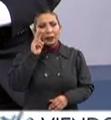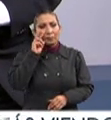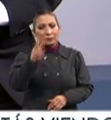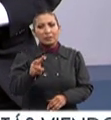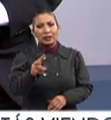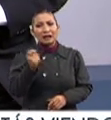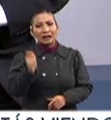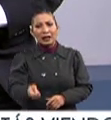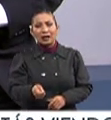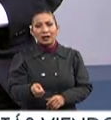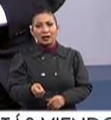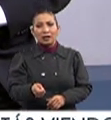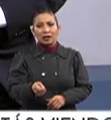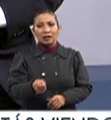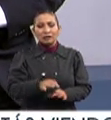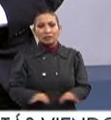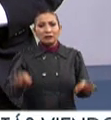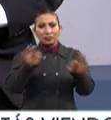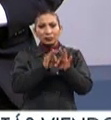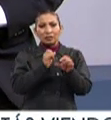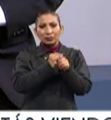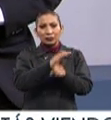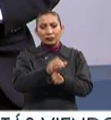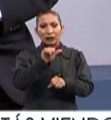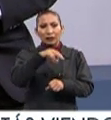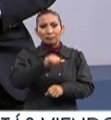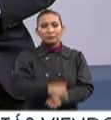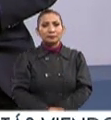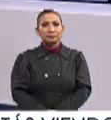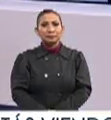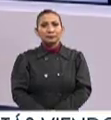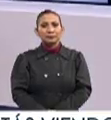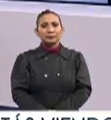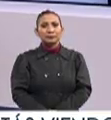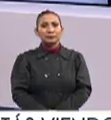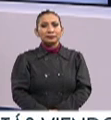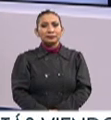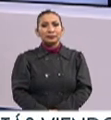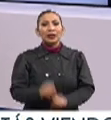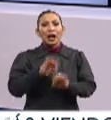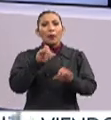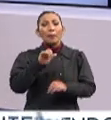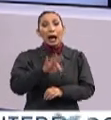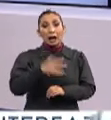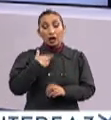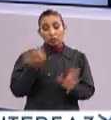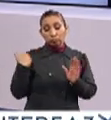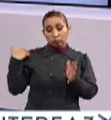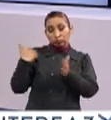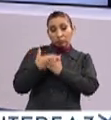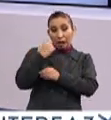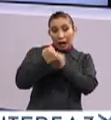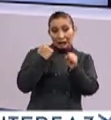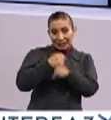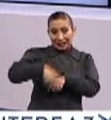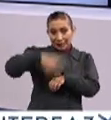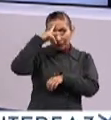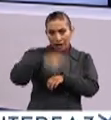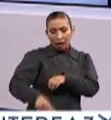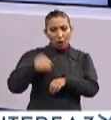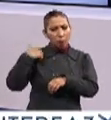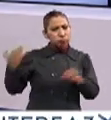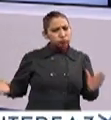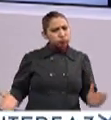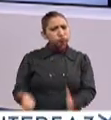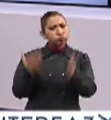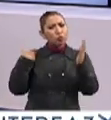ver de qué se trata esta importante información, Ana. Así es, Omar, y es que en los últimos años nuestro país ha